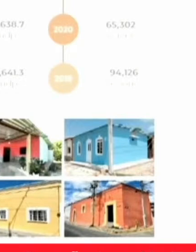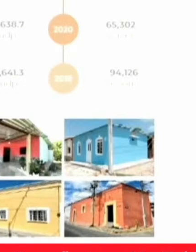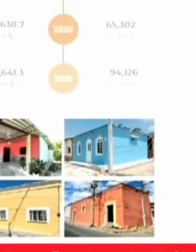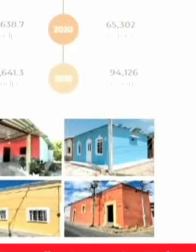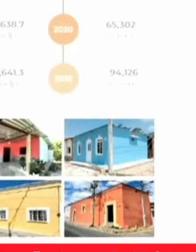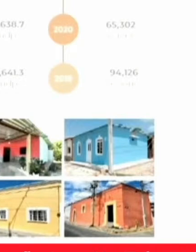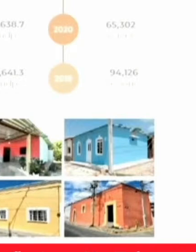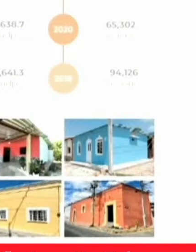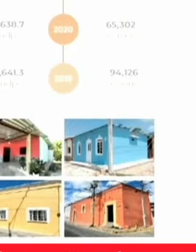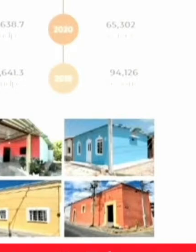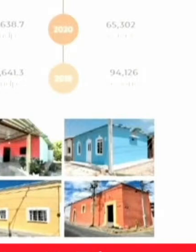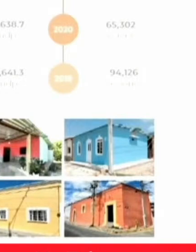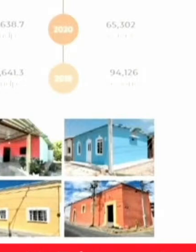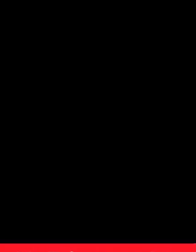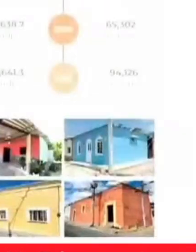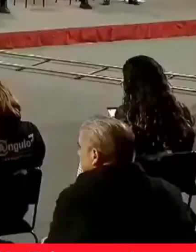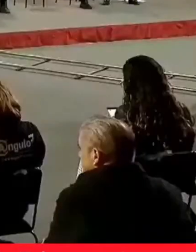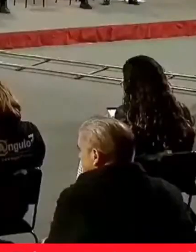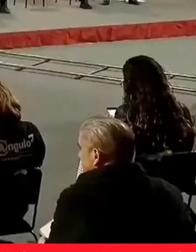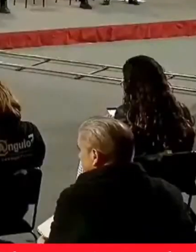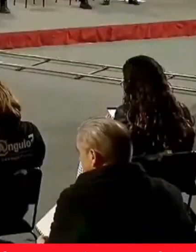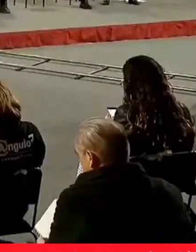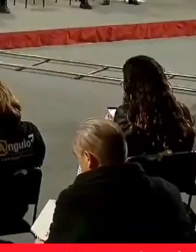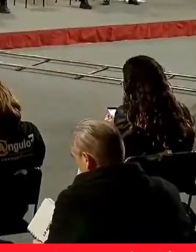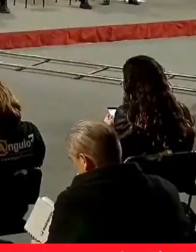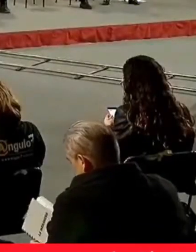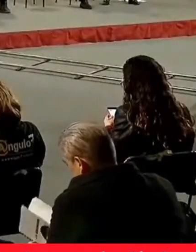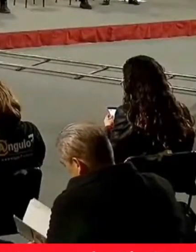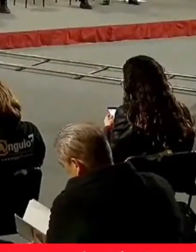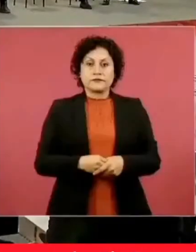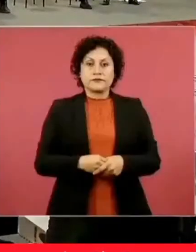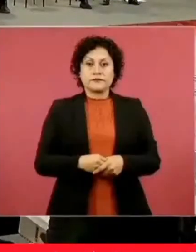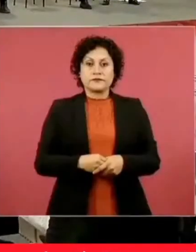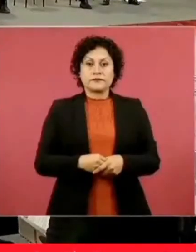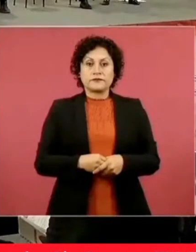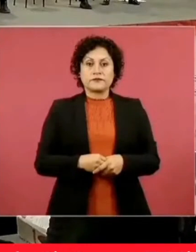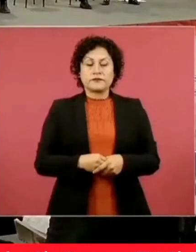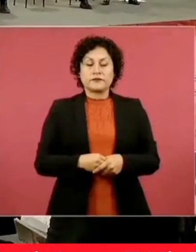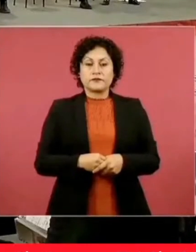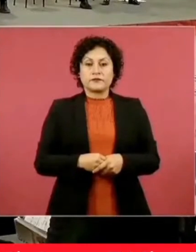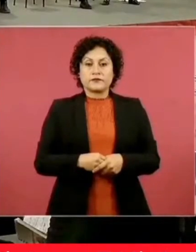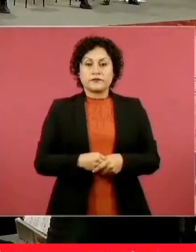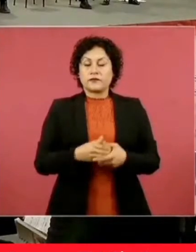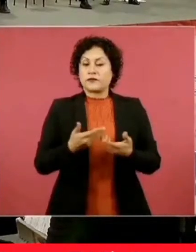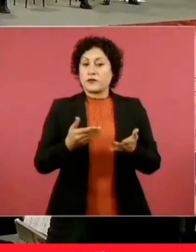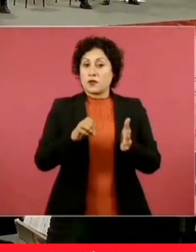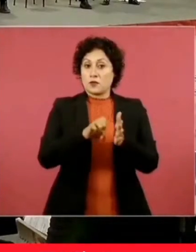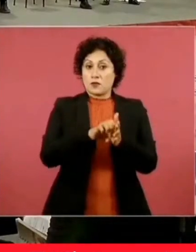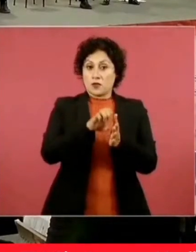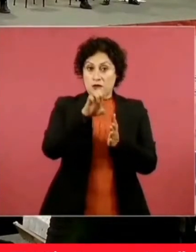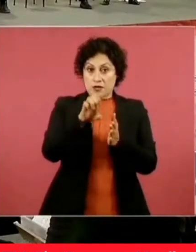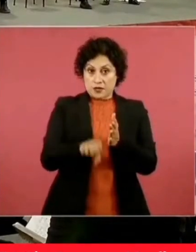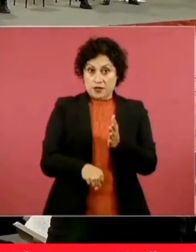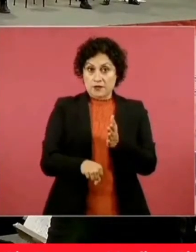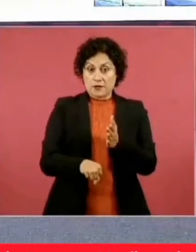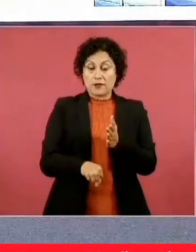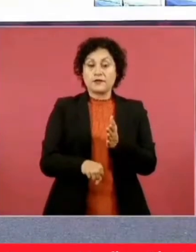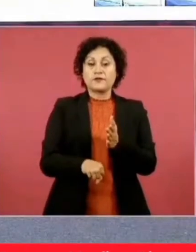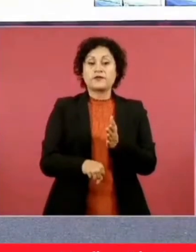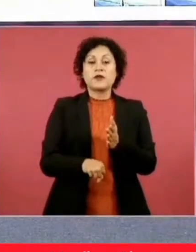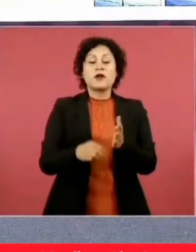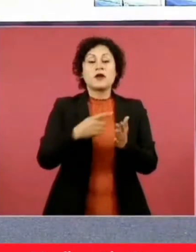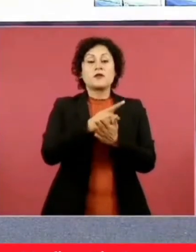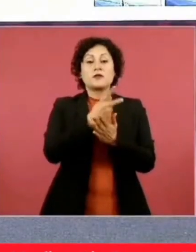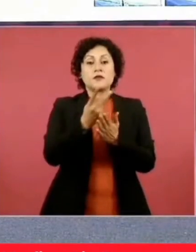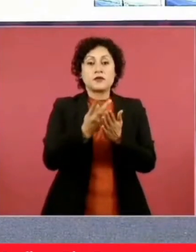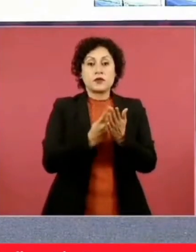en lo que consideren mejor para su vivienda. En el caso del Programa Nacional de Reconstrucción